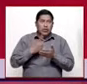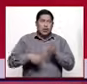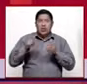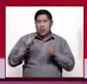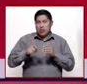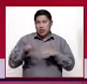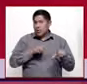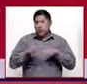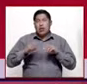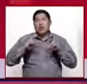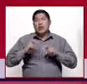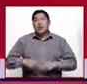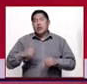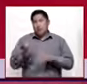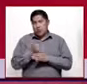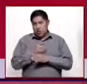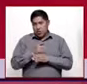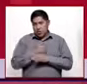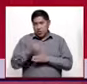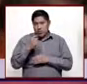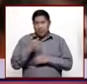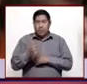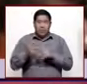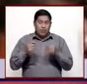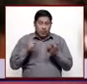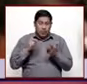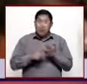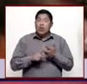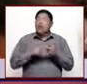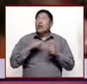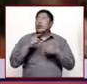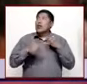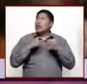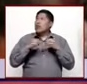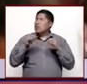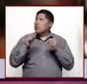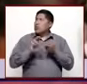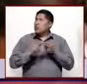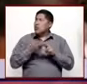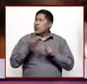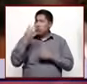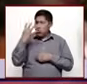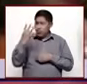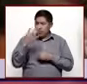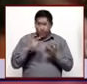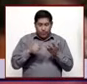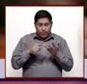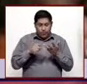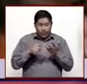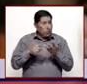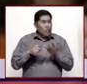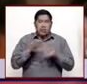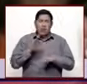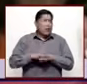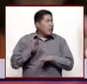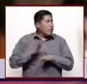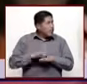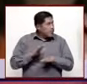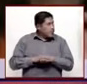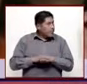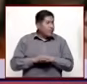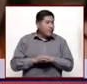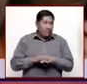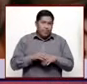devienen del análisis técnico de esos tres criterios. Con relación a la pregunta 4, se advierte que, como